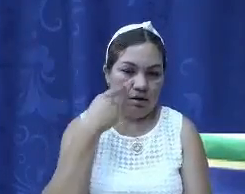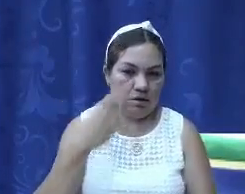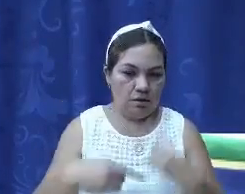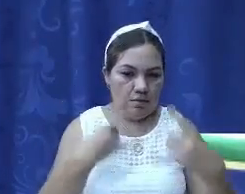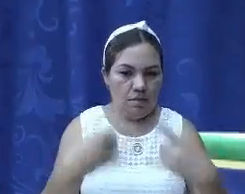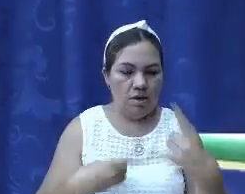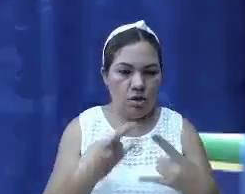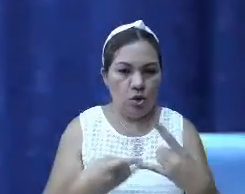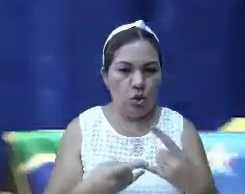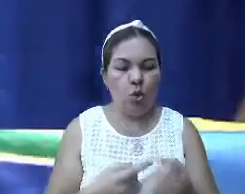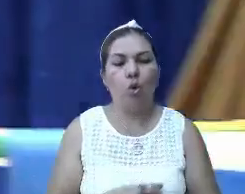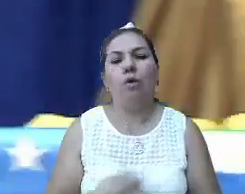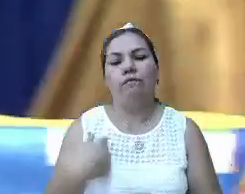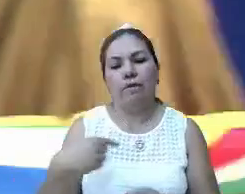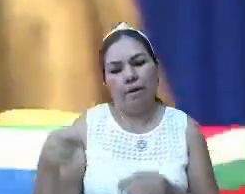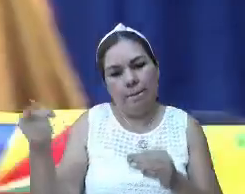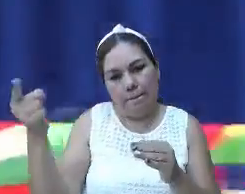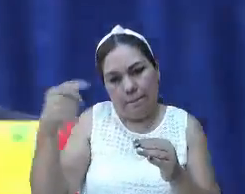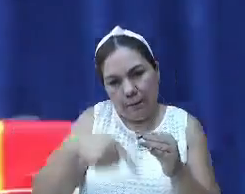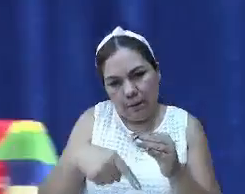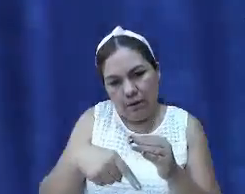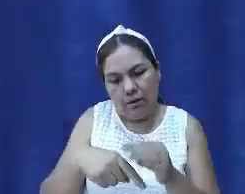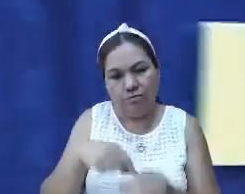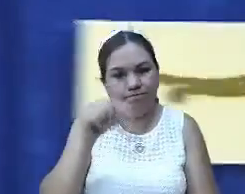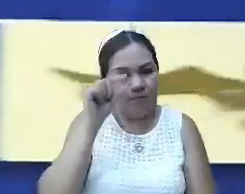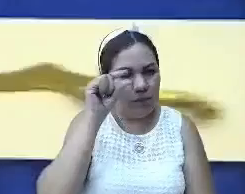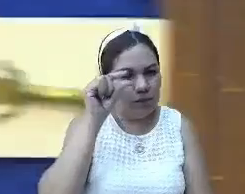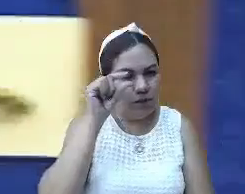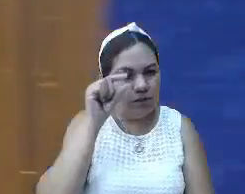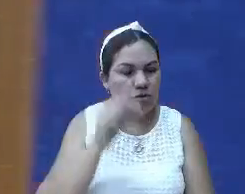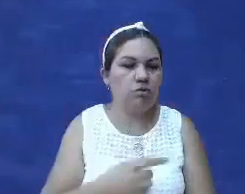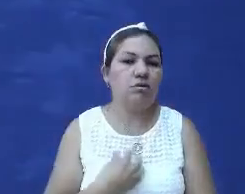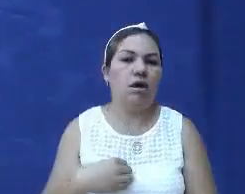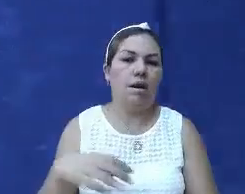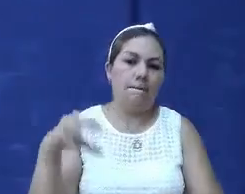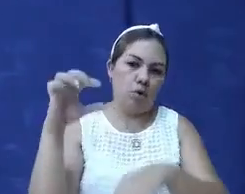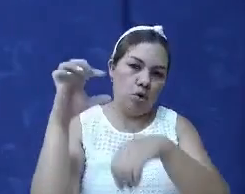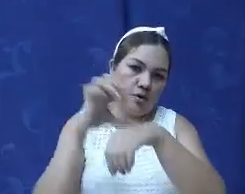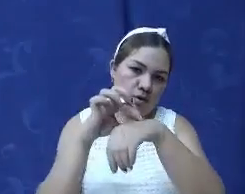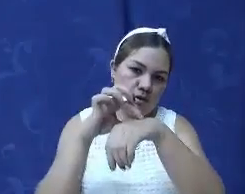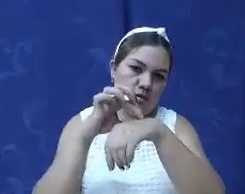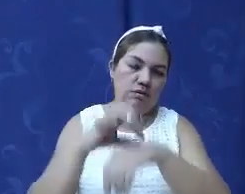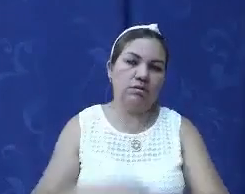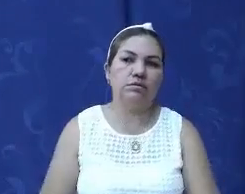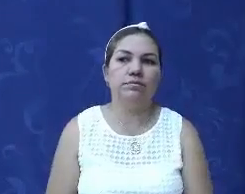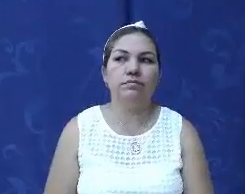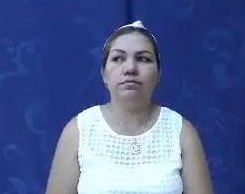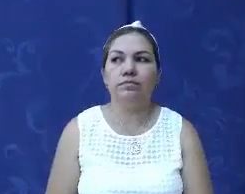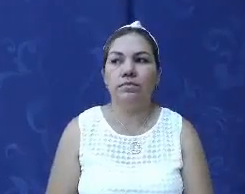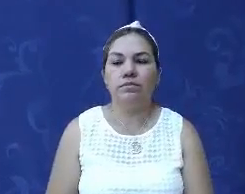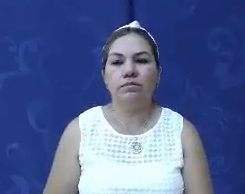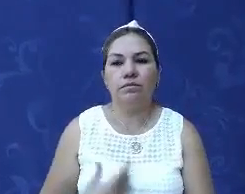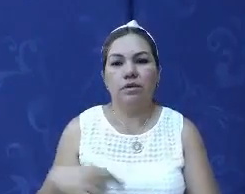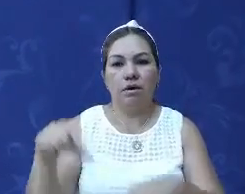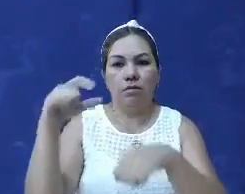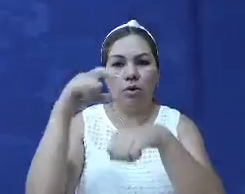el enemigo va a aprovechar ese pequeño momento que abriste la puerta para morderte, para